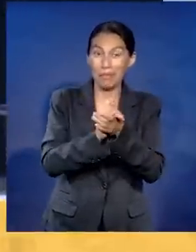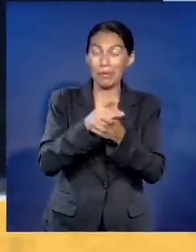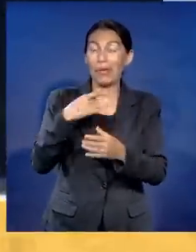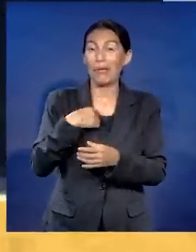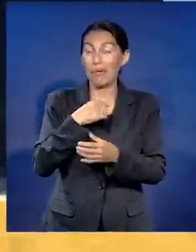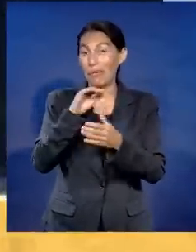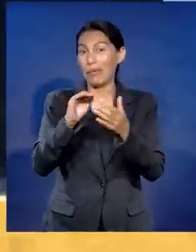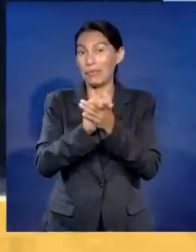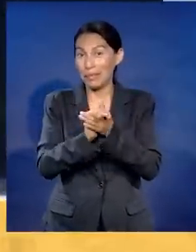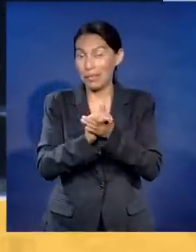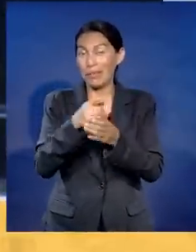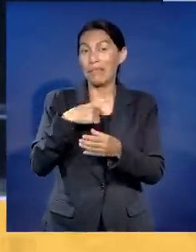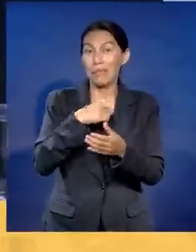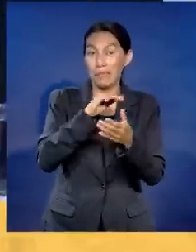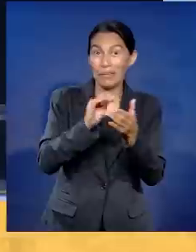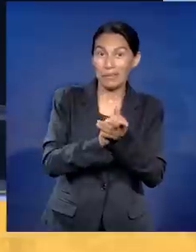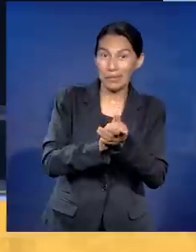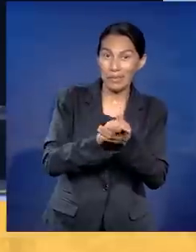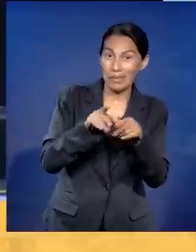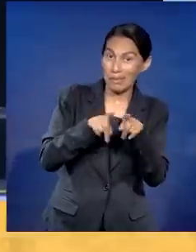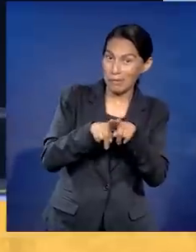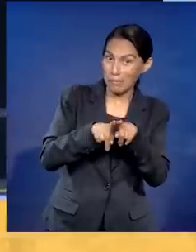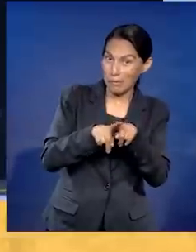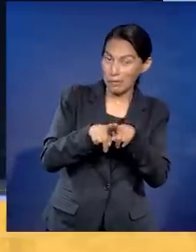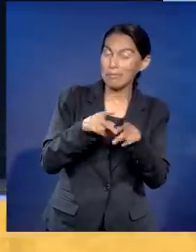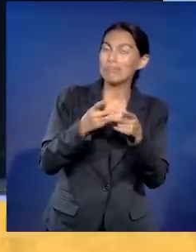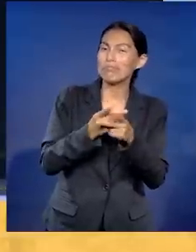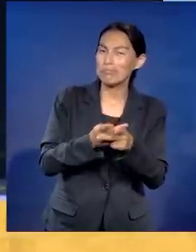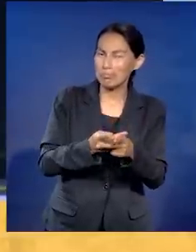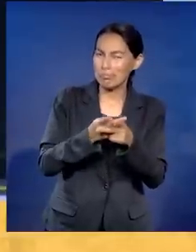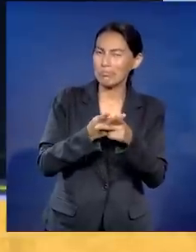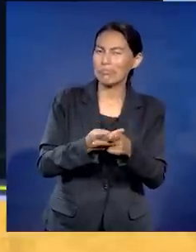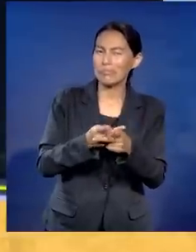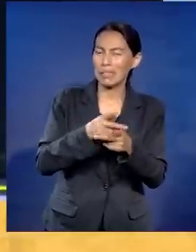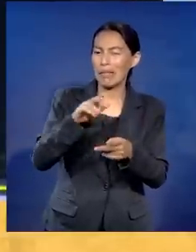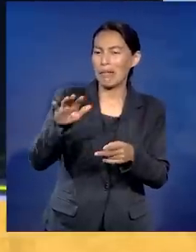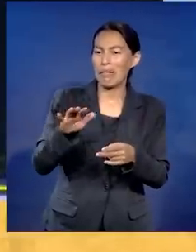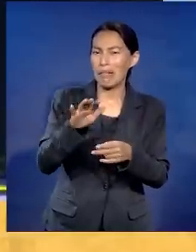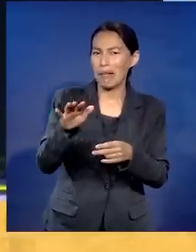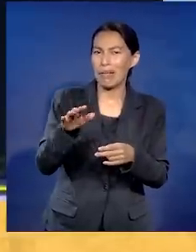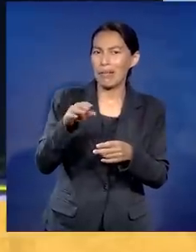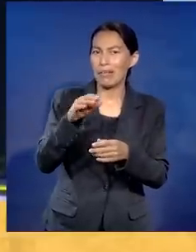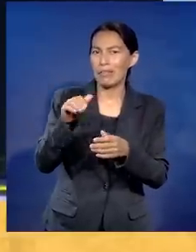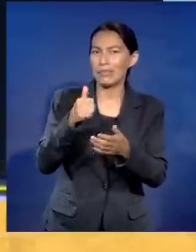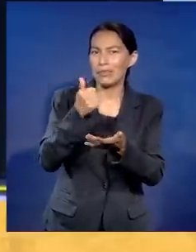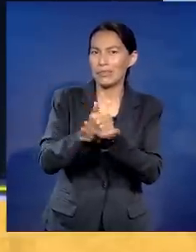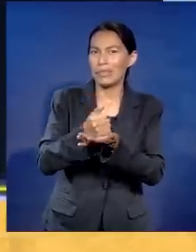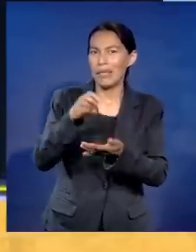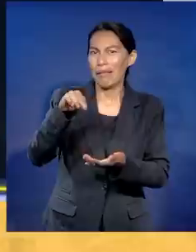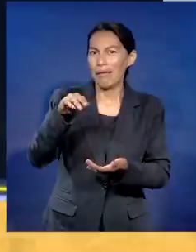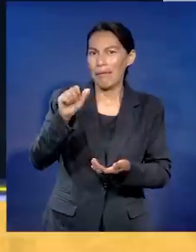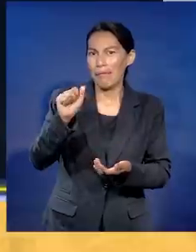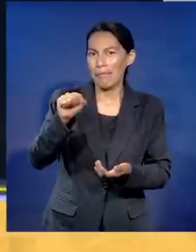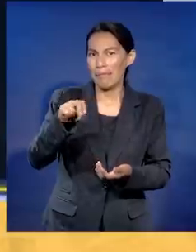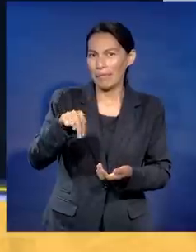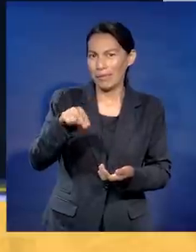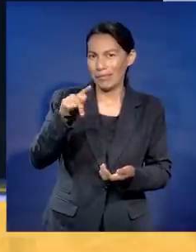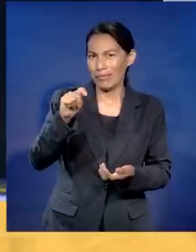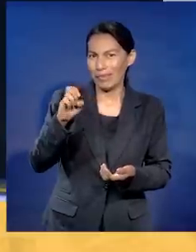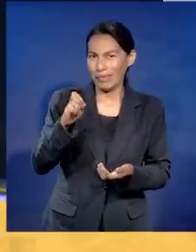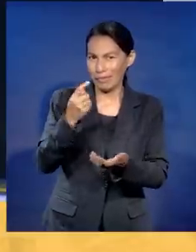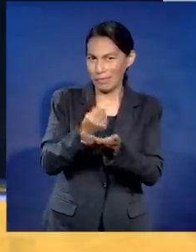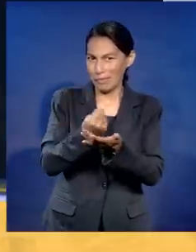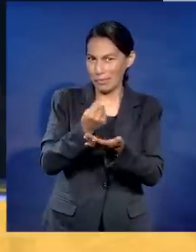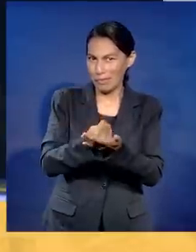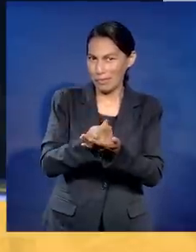de bodas, y me voy a casar, y me voy a casar. Los hermanos me tuvieron mucha paciencia, los hermanos de Ciudad Mante, Tamaulipas, a quienes les envío